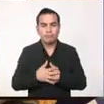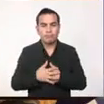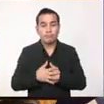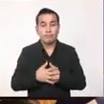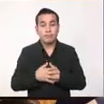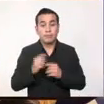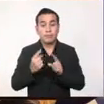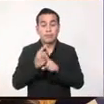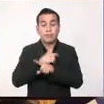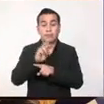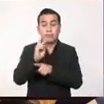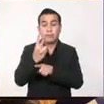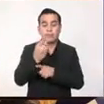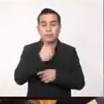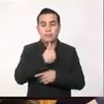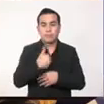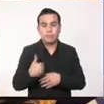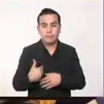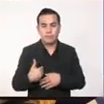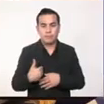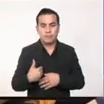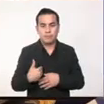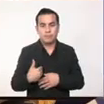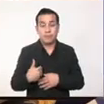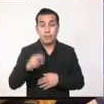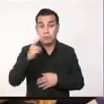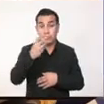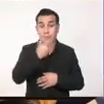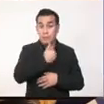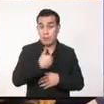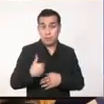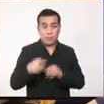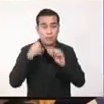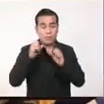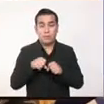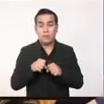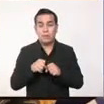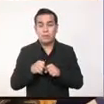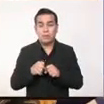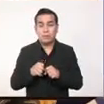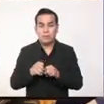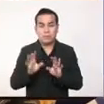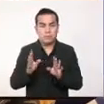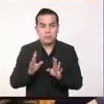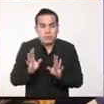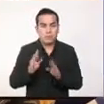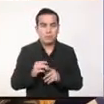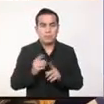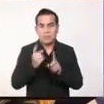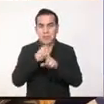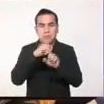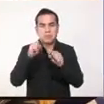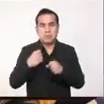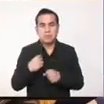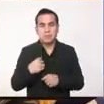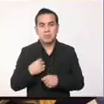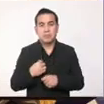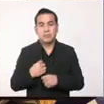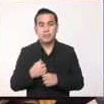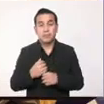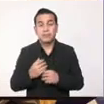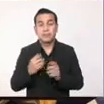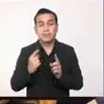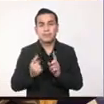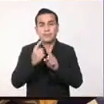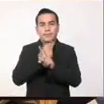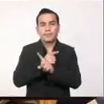lo sustituirá el vicepresidente. Pero si el vicepresidente por algún motivo no puede, por X motivo,